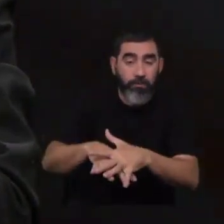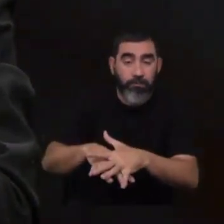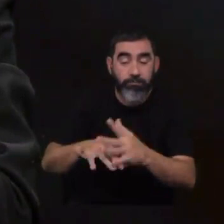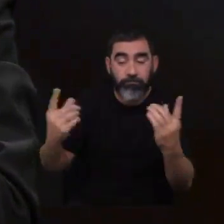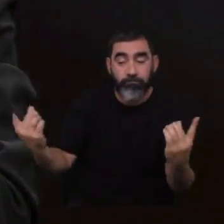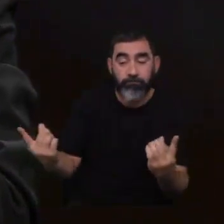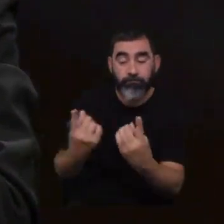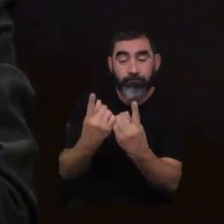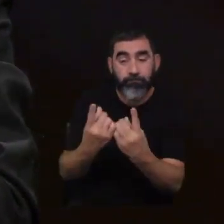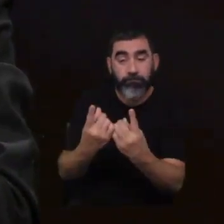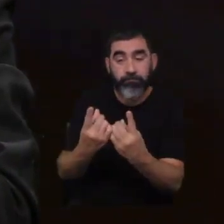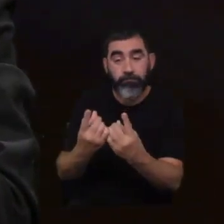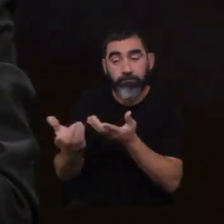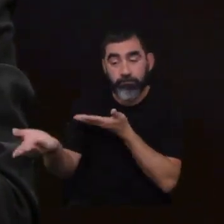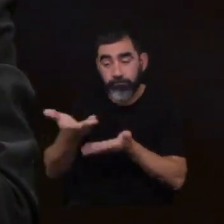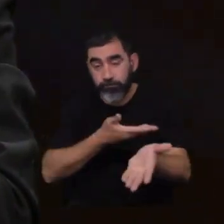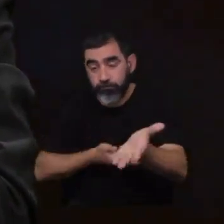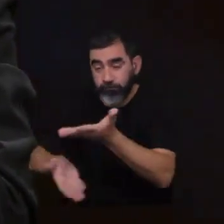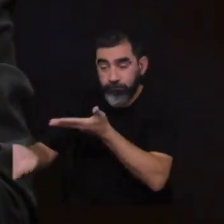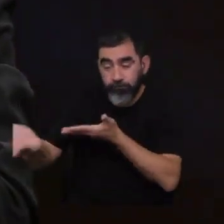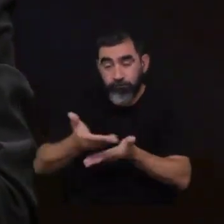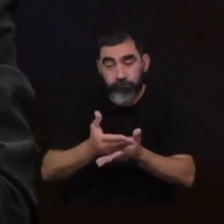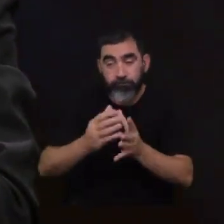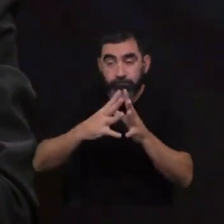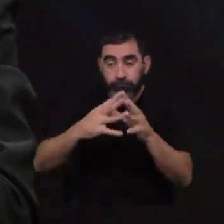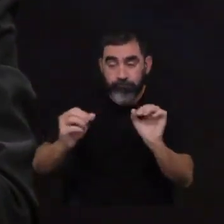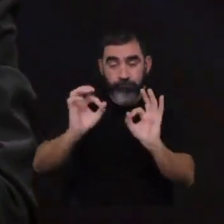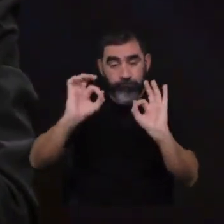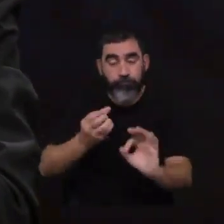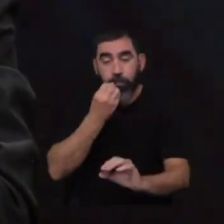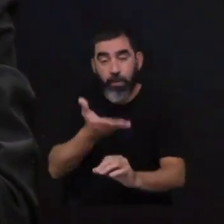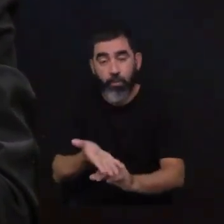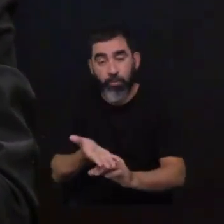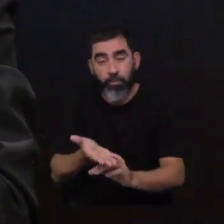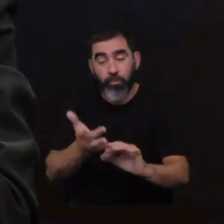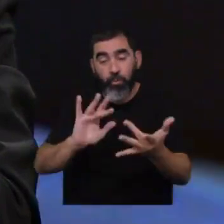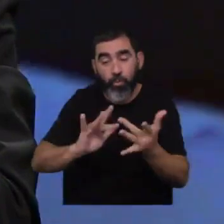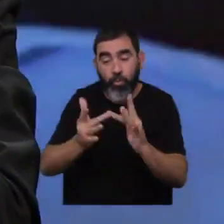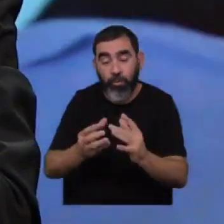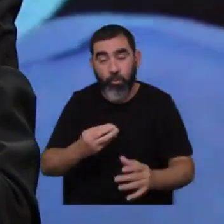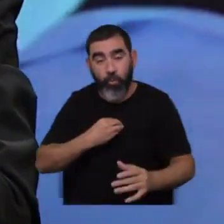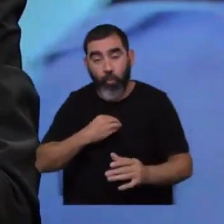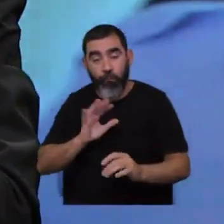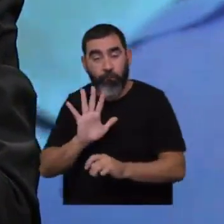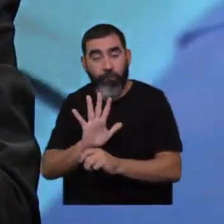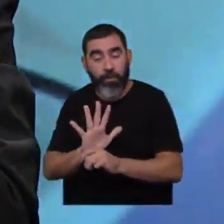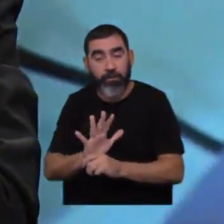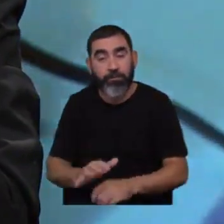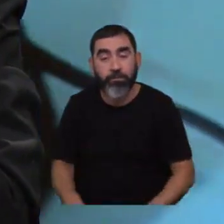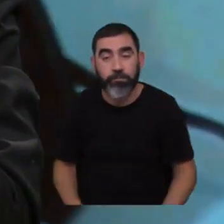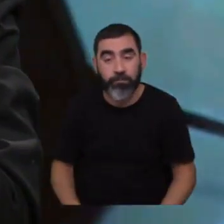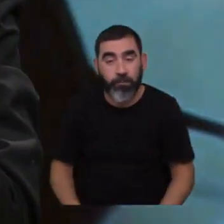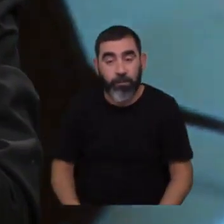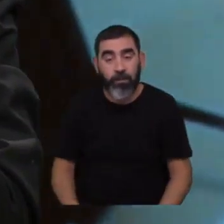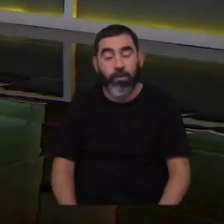ahí de alguna forma se pueden llegar a entender y generar esas confianzas y esos resquemores que inicialmente